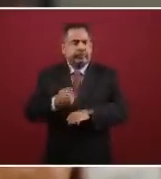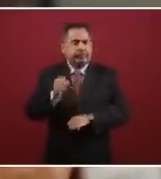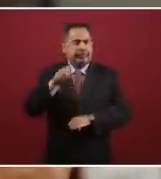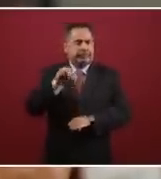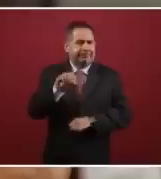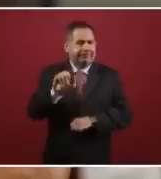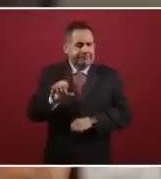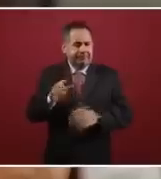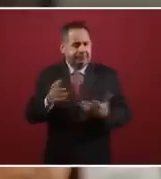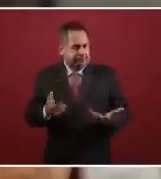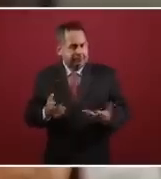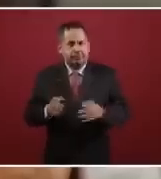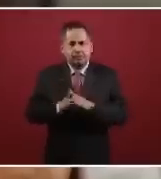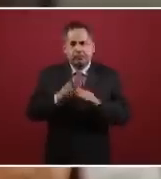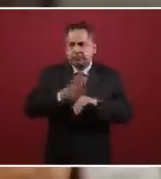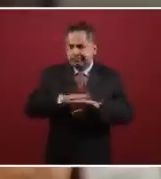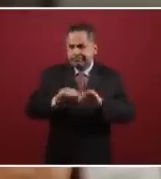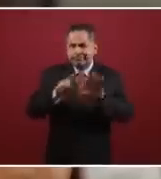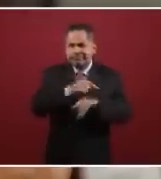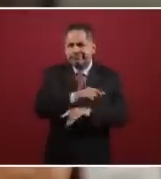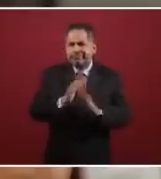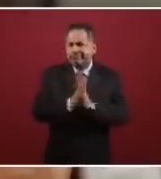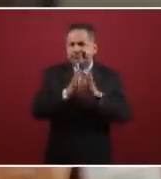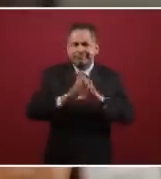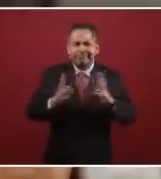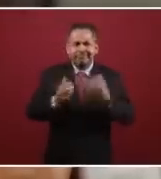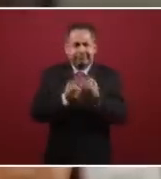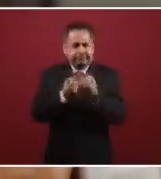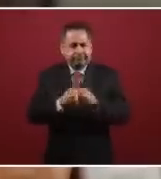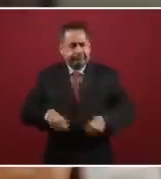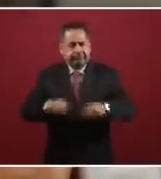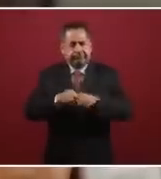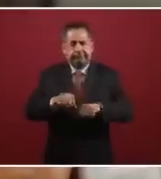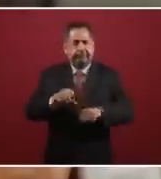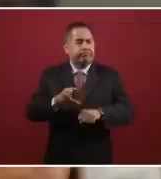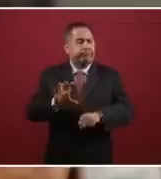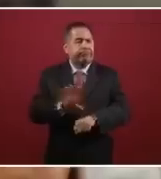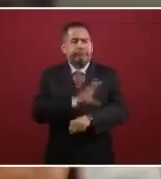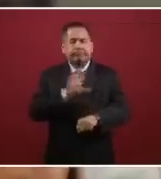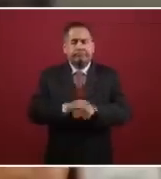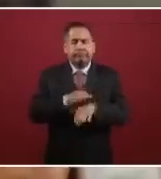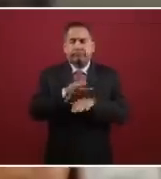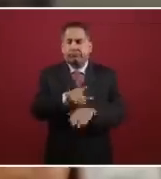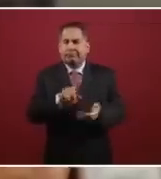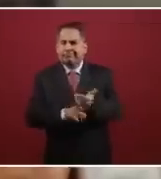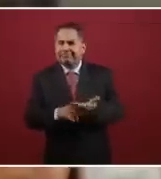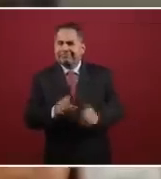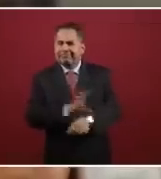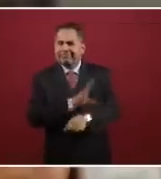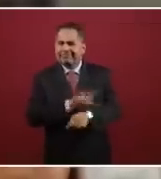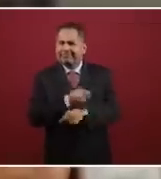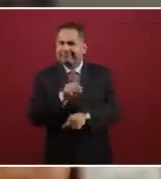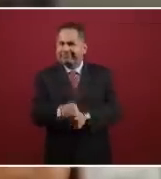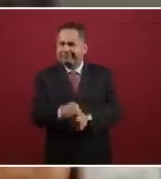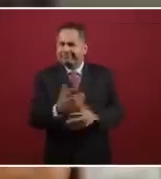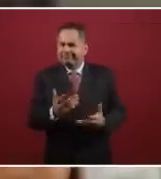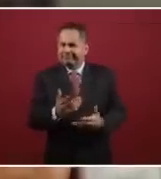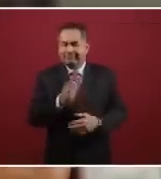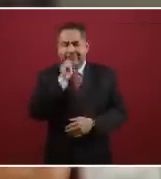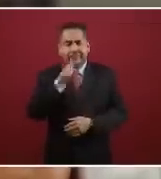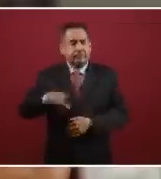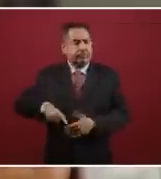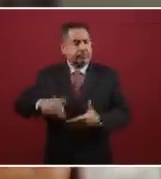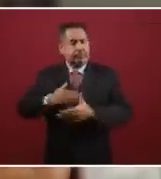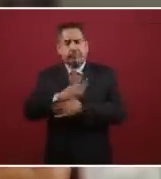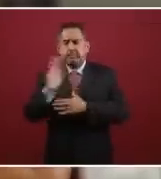así como esclarecer su participación como socio en empresas de giro energético, además de la intervención del gobierno